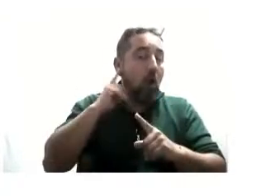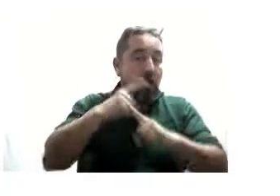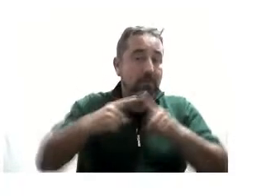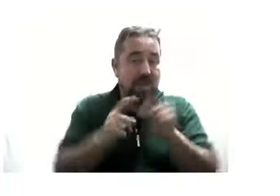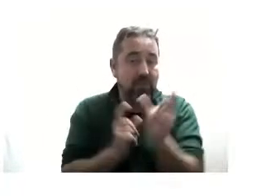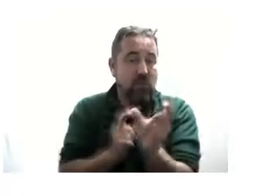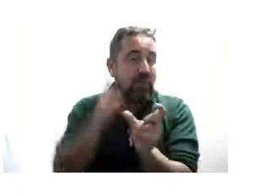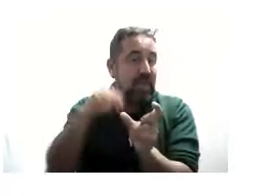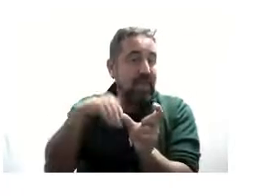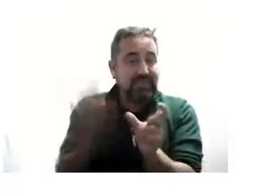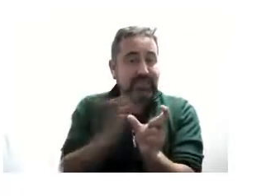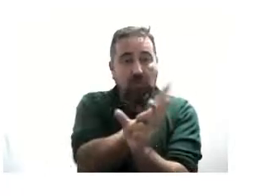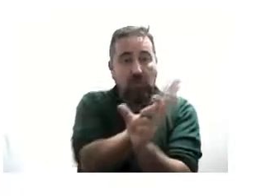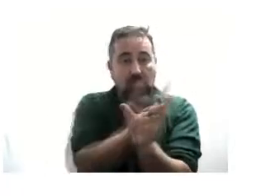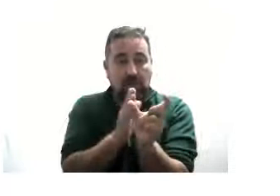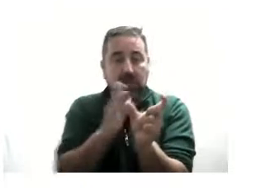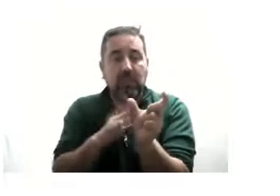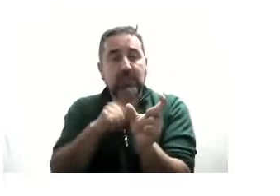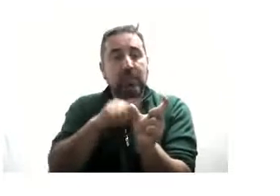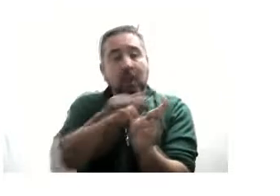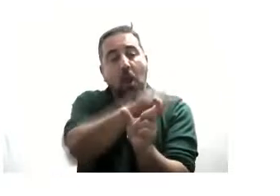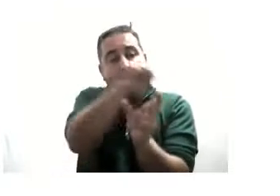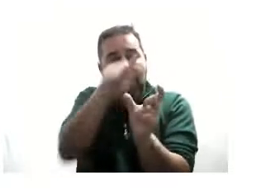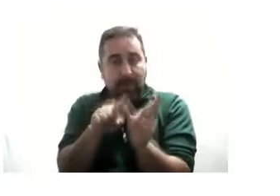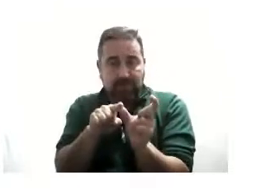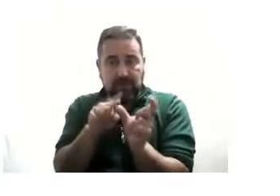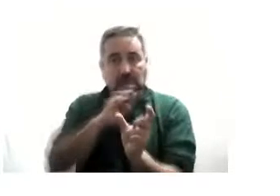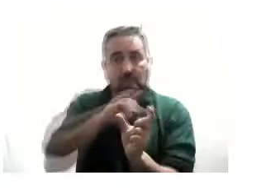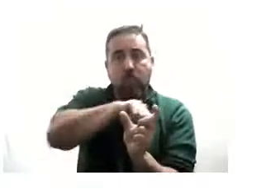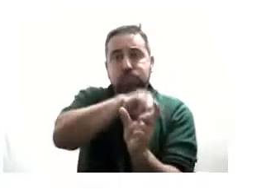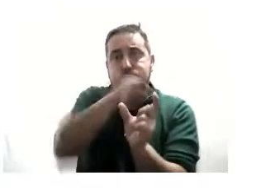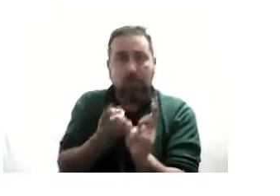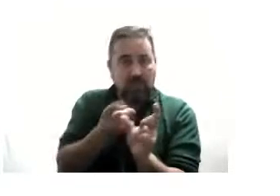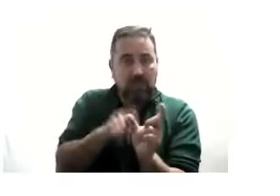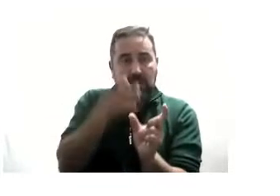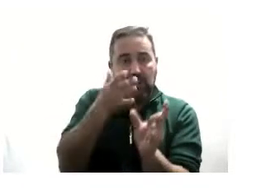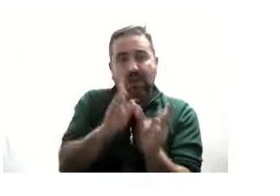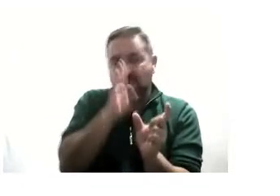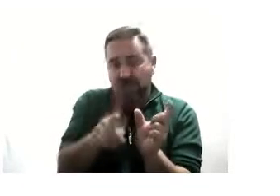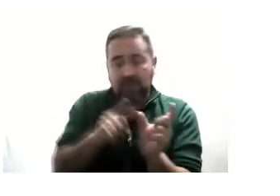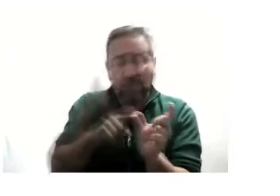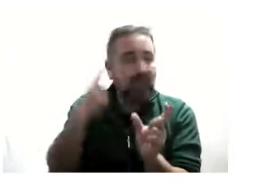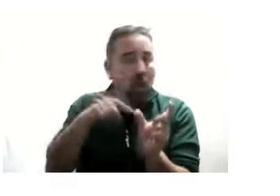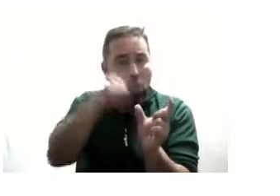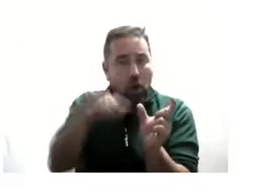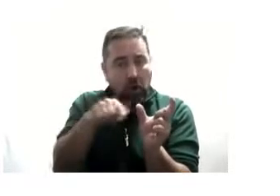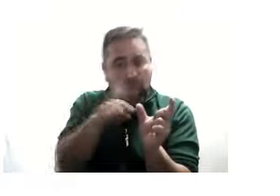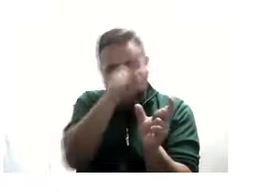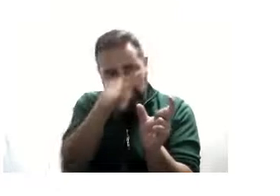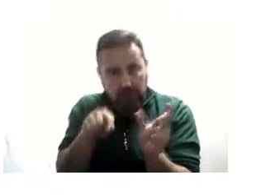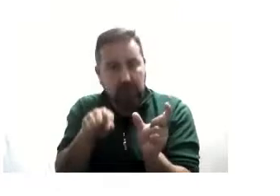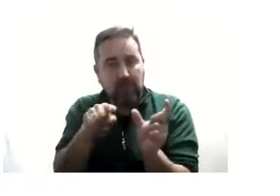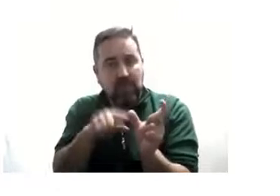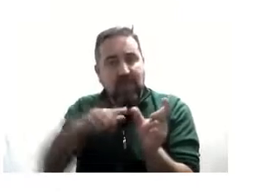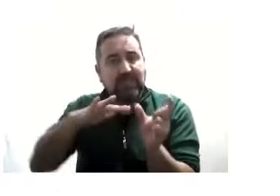oído externo. Hacemos una especie de bypass del oído externo y el oído medio y podemos estimular directamente la cóclea. Como digo, estos